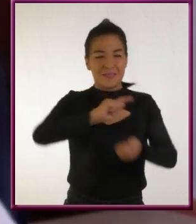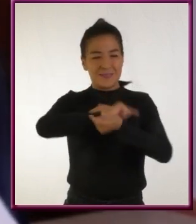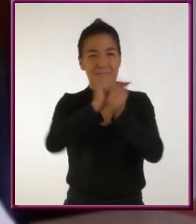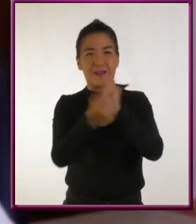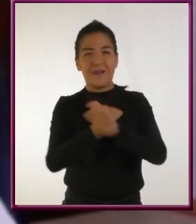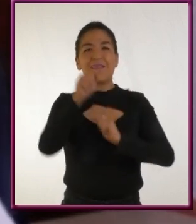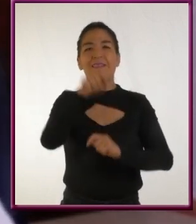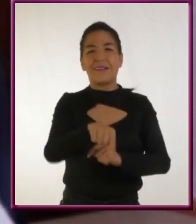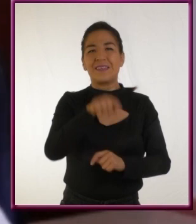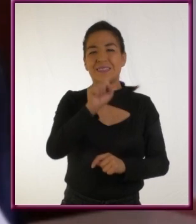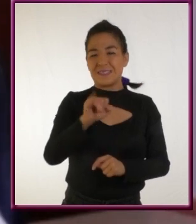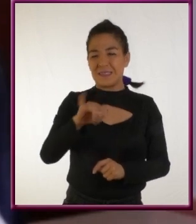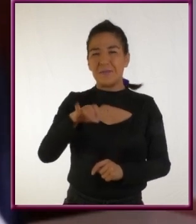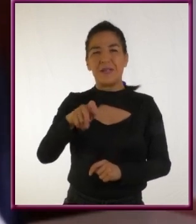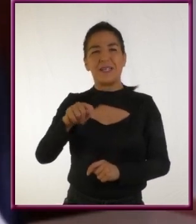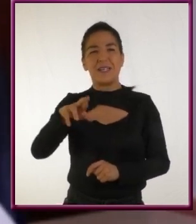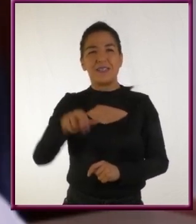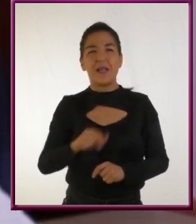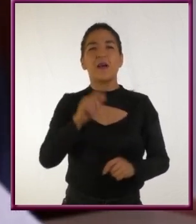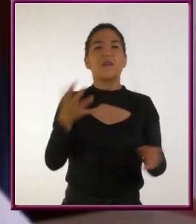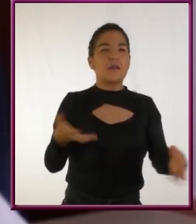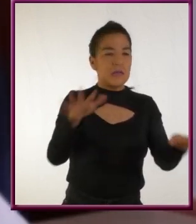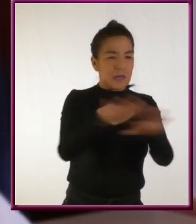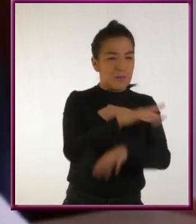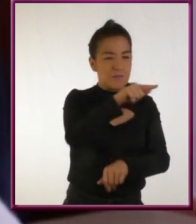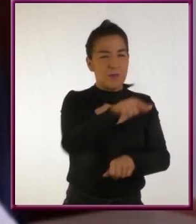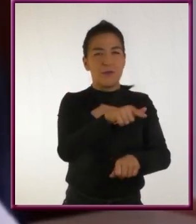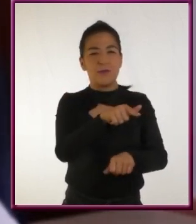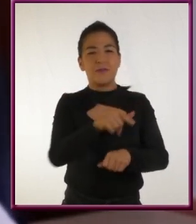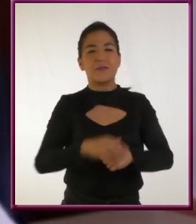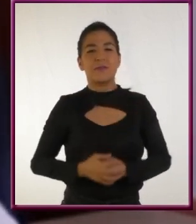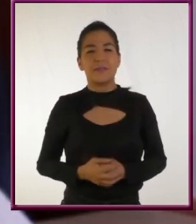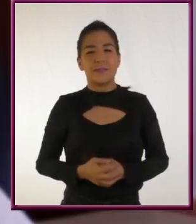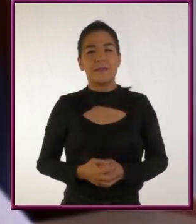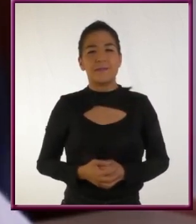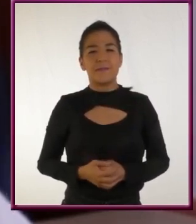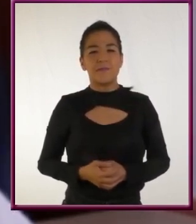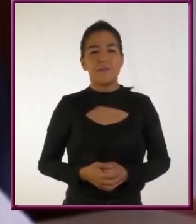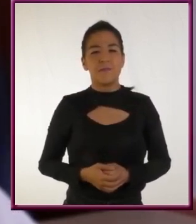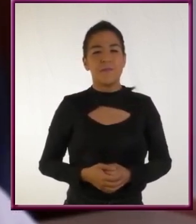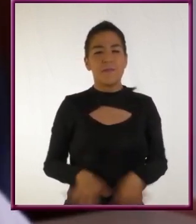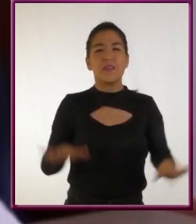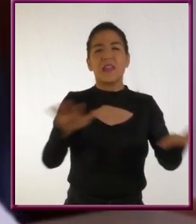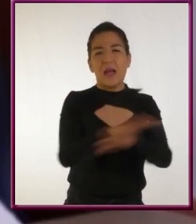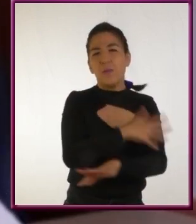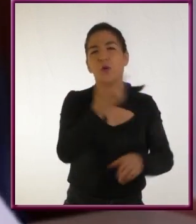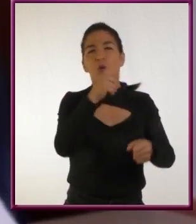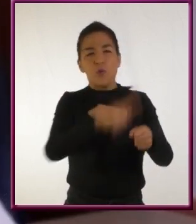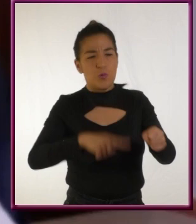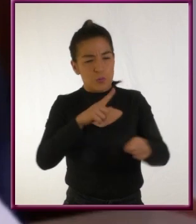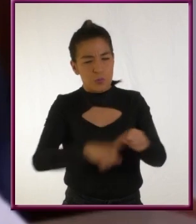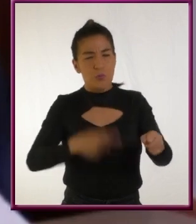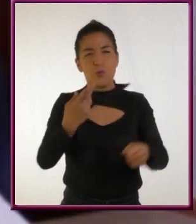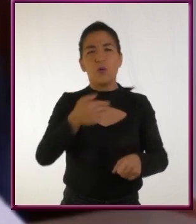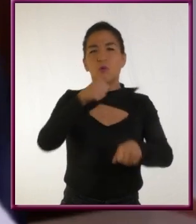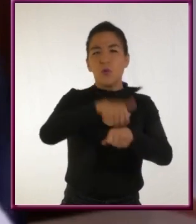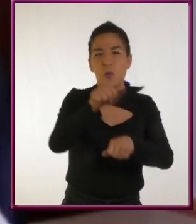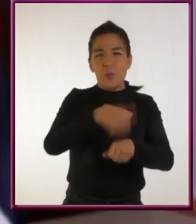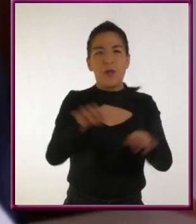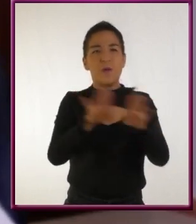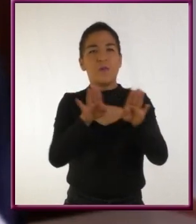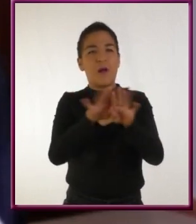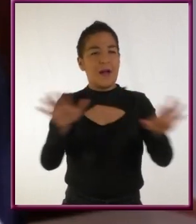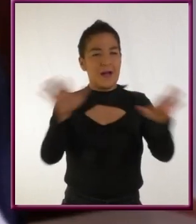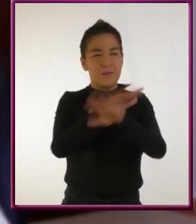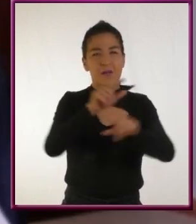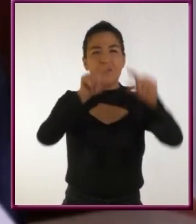usando estas transformaciones de simetría que mencioné, de cambiar los nombres de los colores o los números,